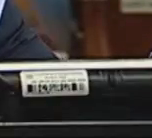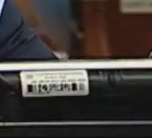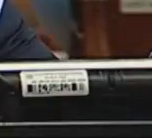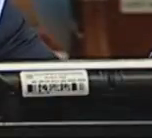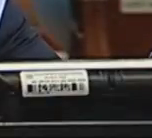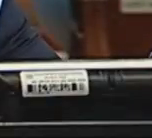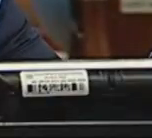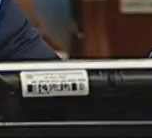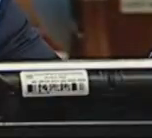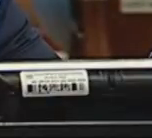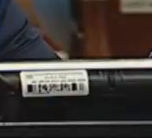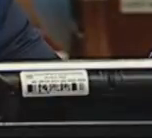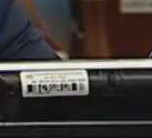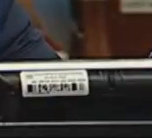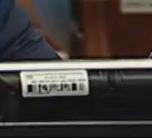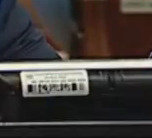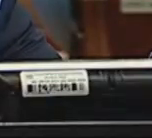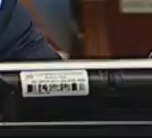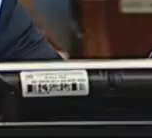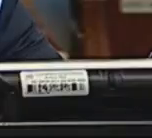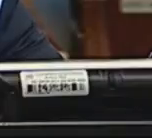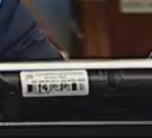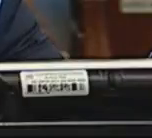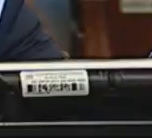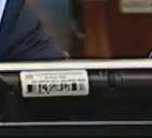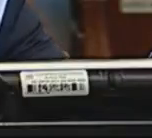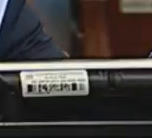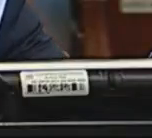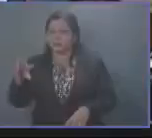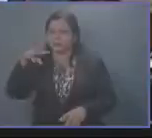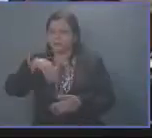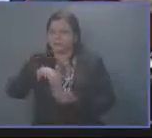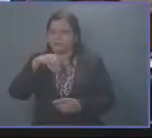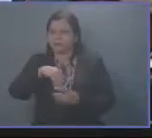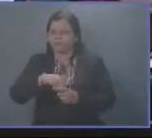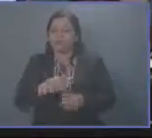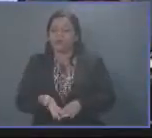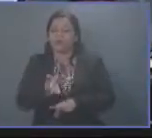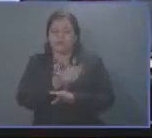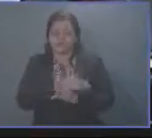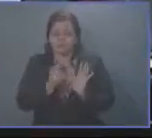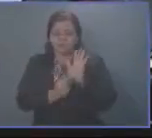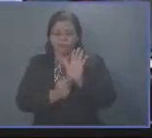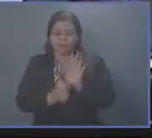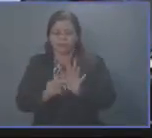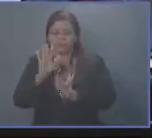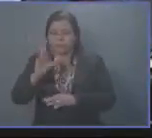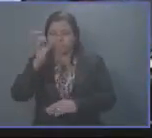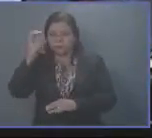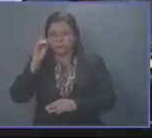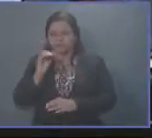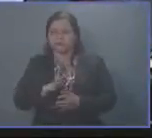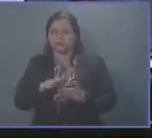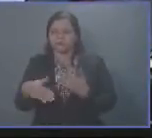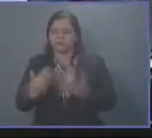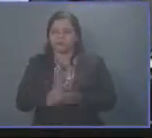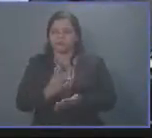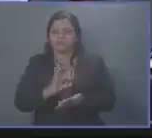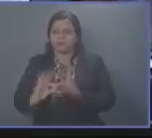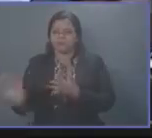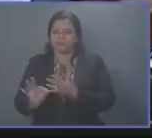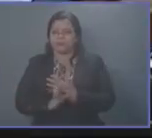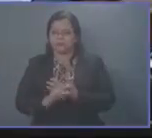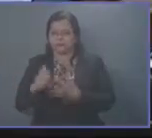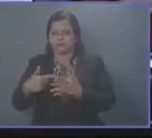de Reserva y Superintendencia del Sistema Financiero, quienes presentaron sus comentarios acerca de las propuestas objeto